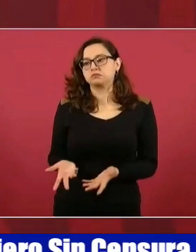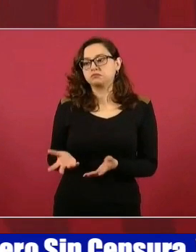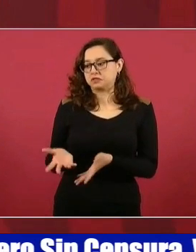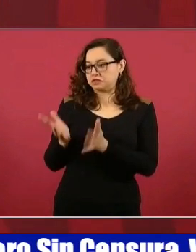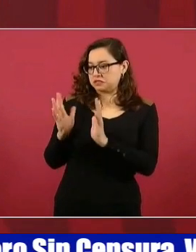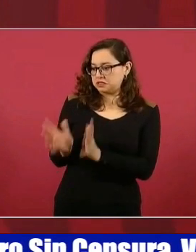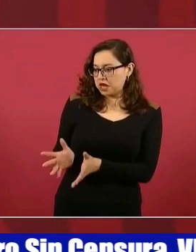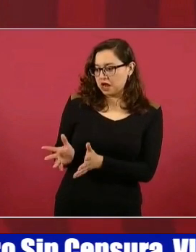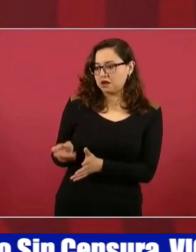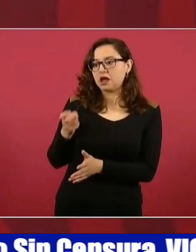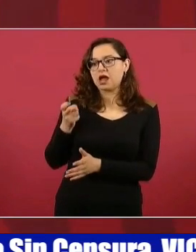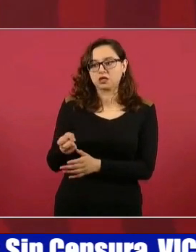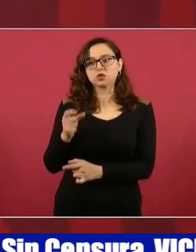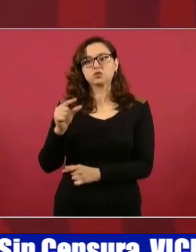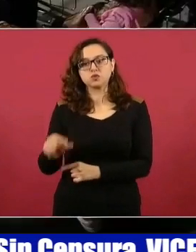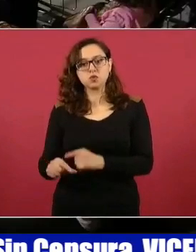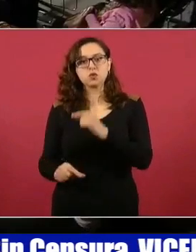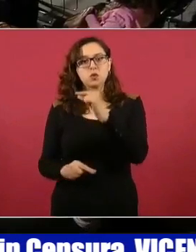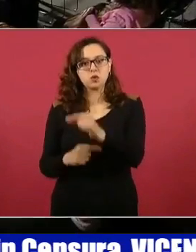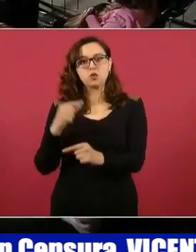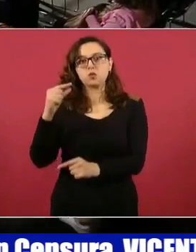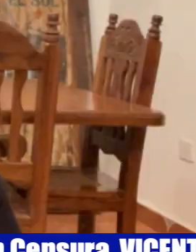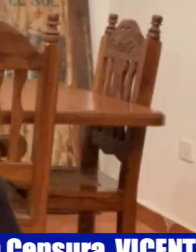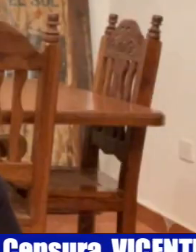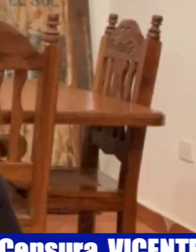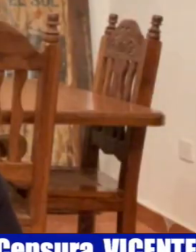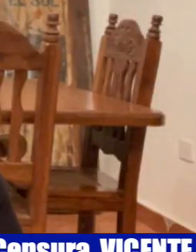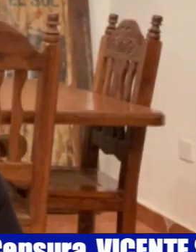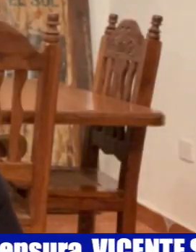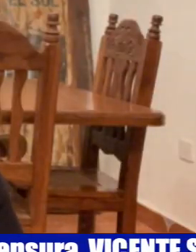sobre Lidia Cacho, porque también se habla